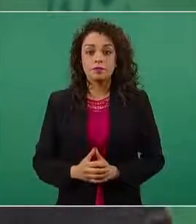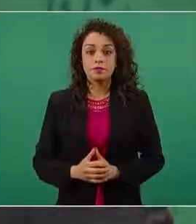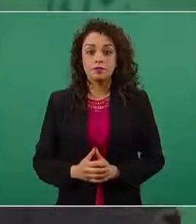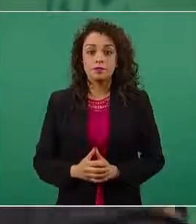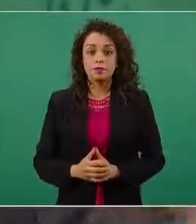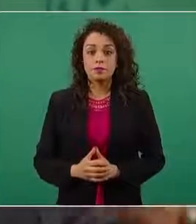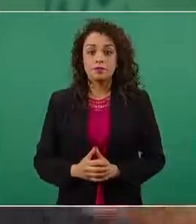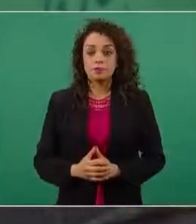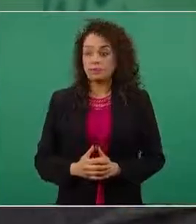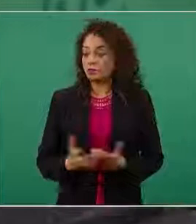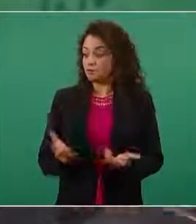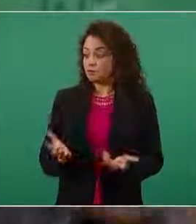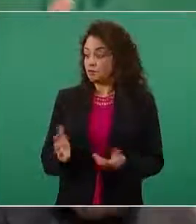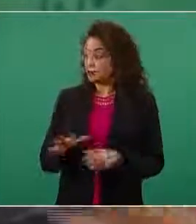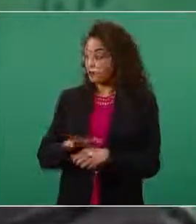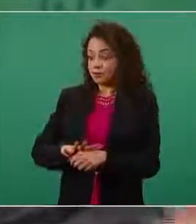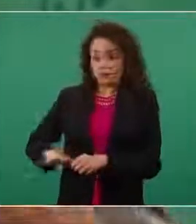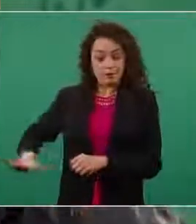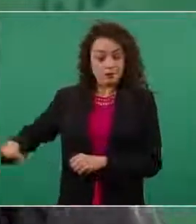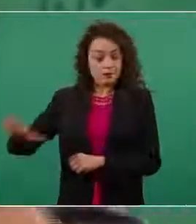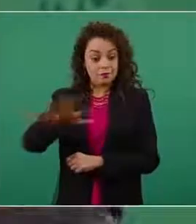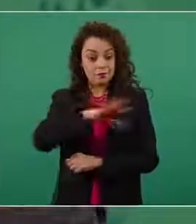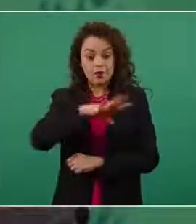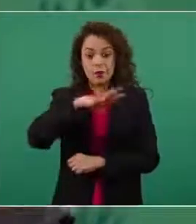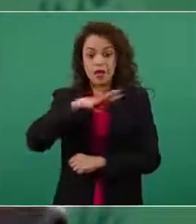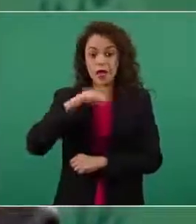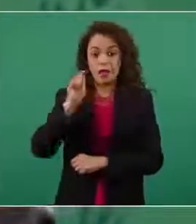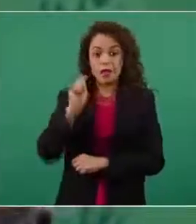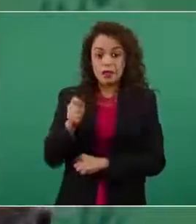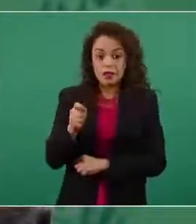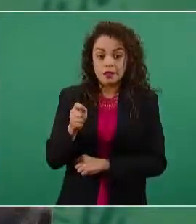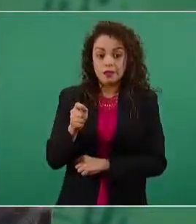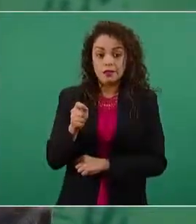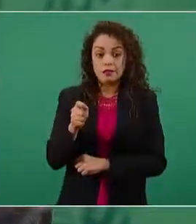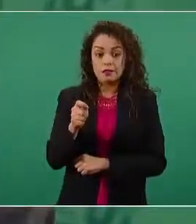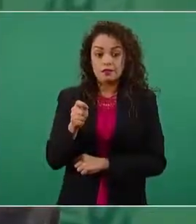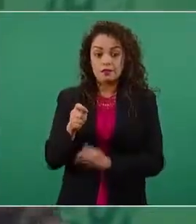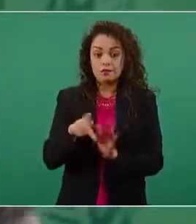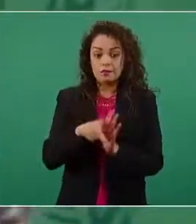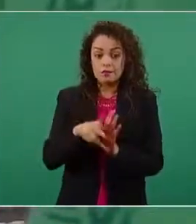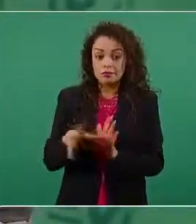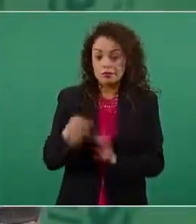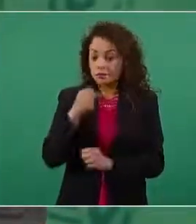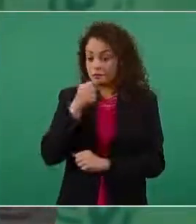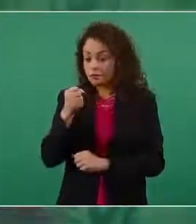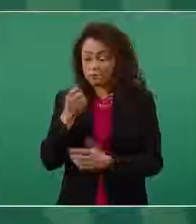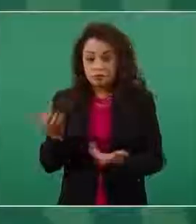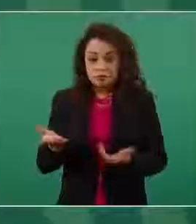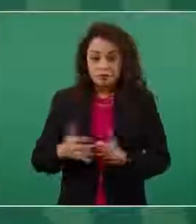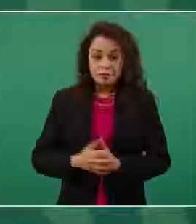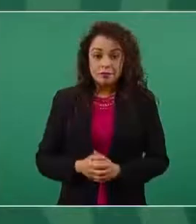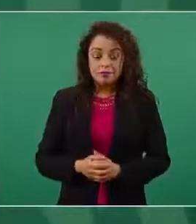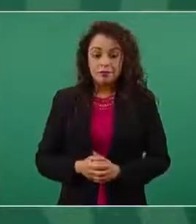Y como están todos los medios, todos, con honrosas excepciones,